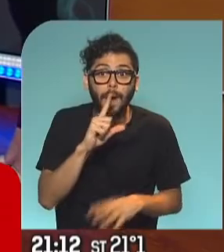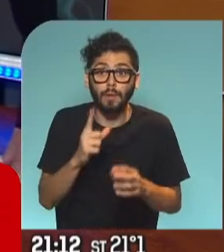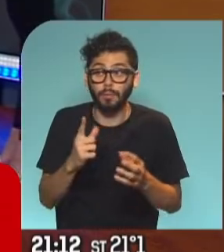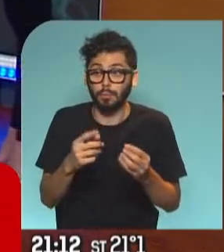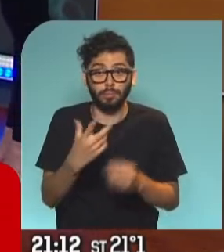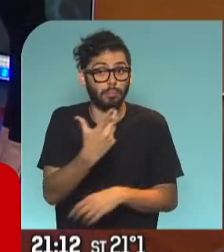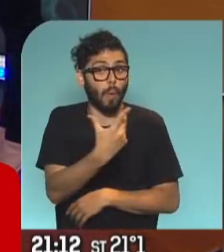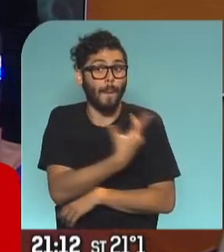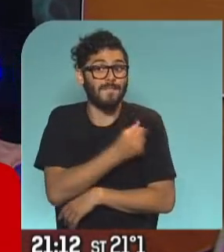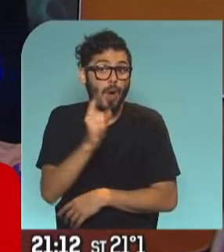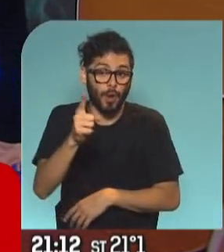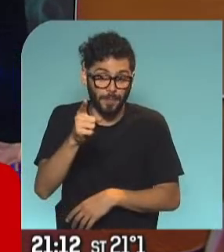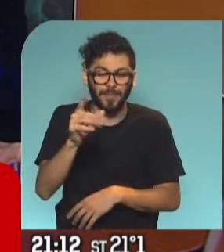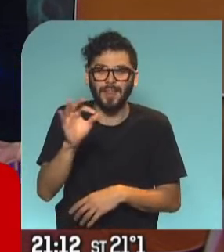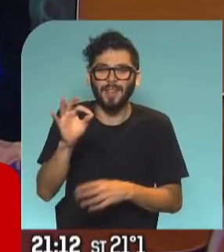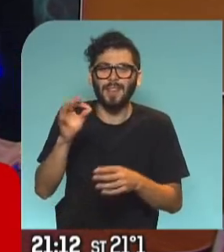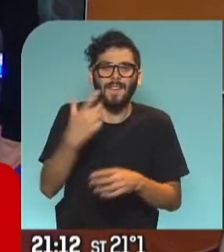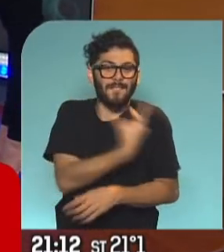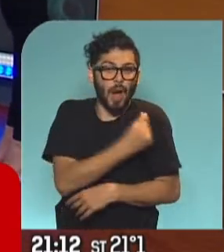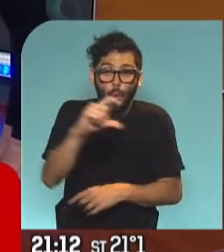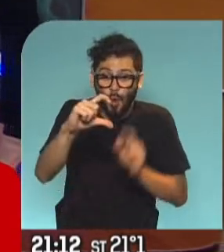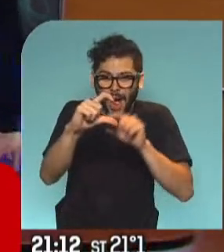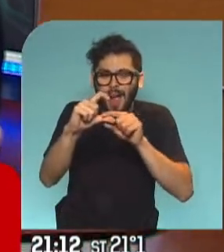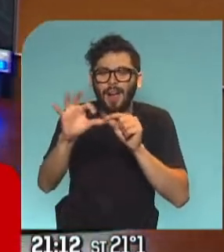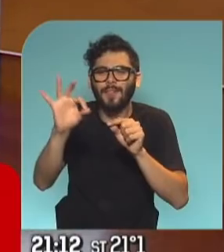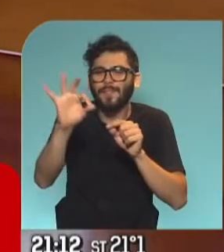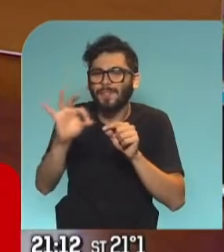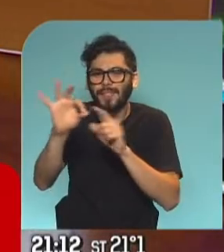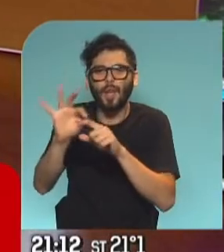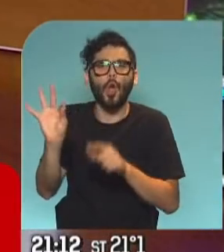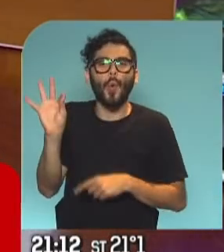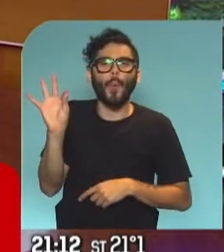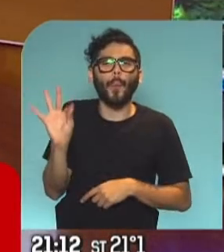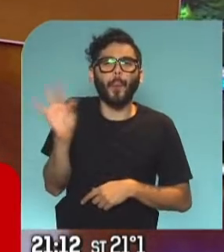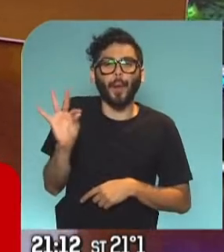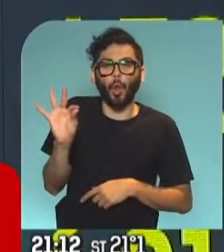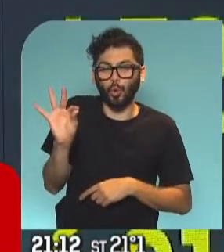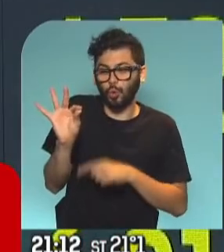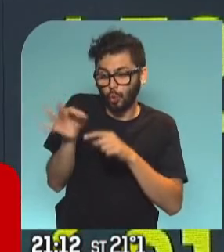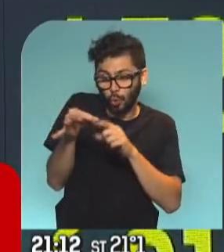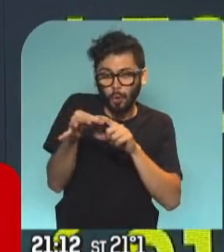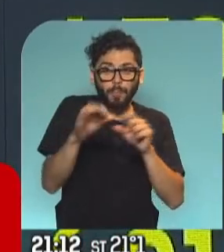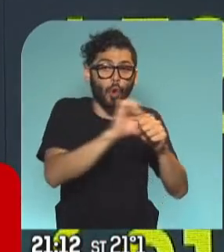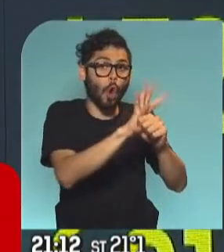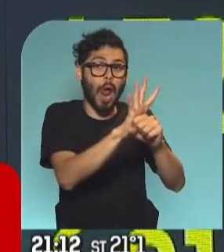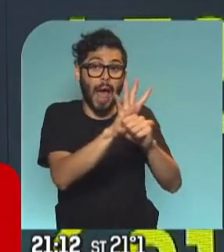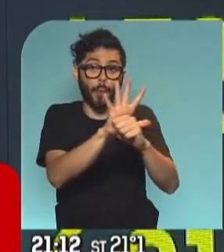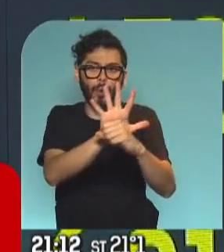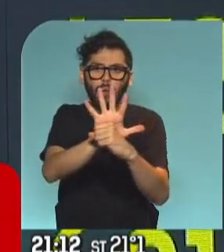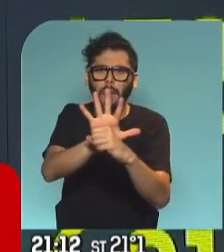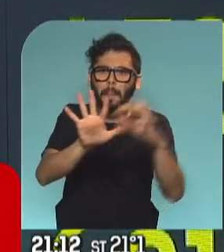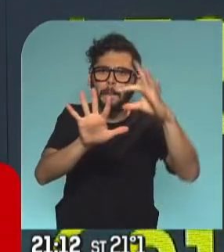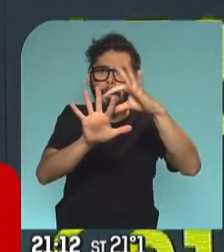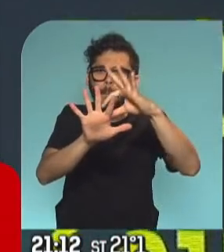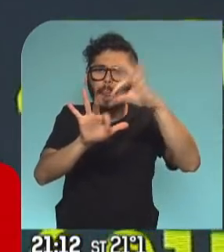vacuna de ellos, que es adenovirus humano, que tienen el spike, el pinchito ese que tiene el